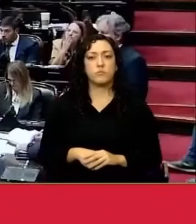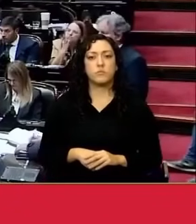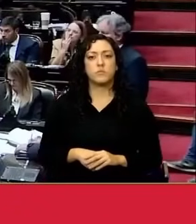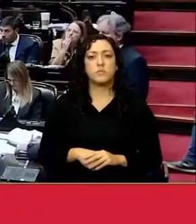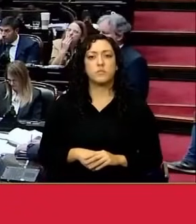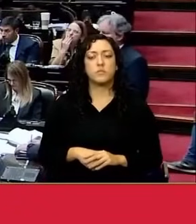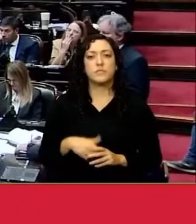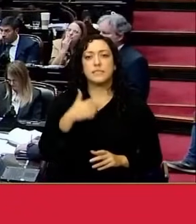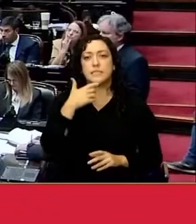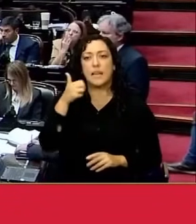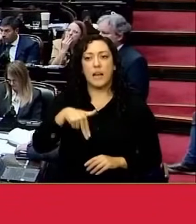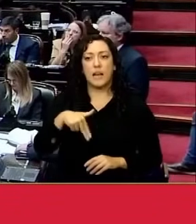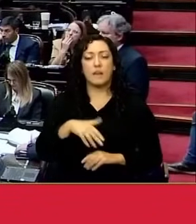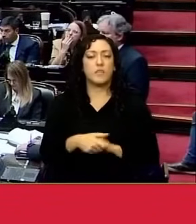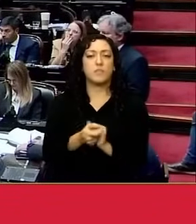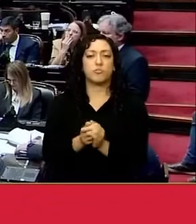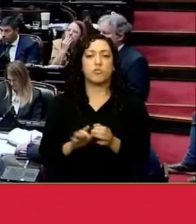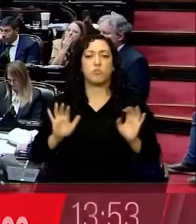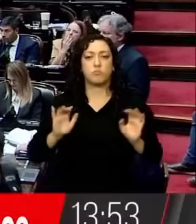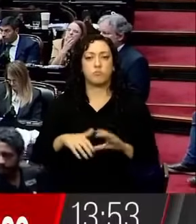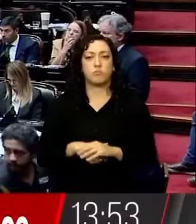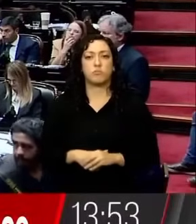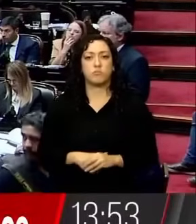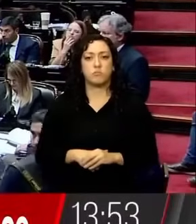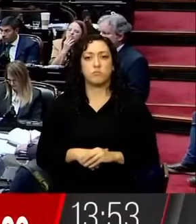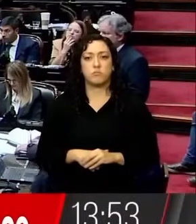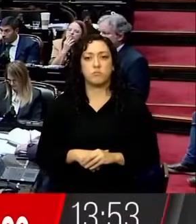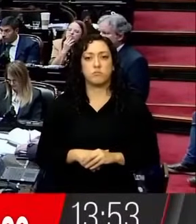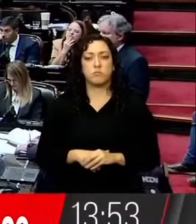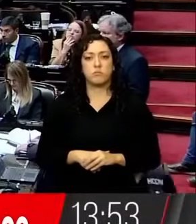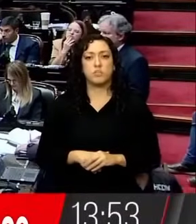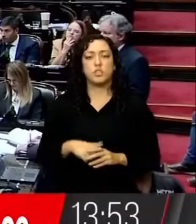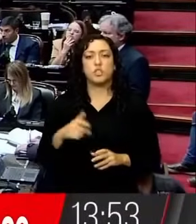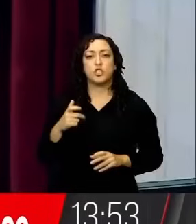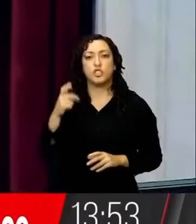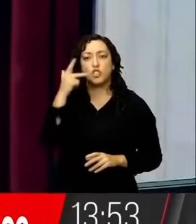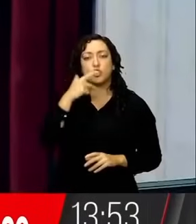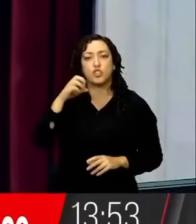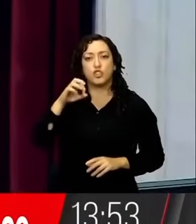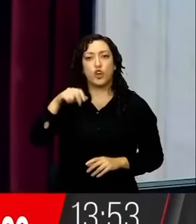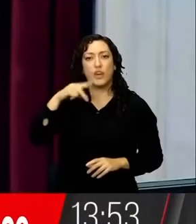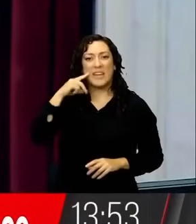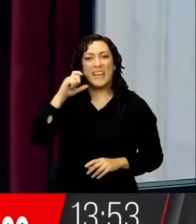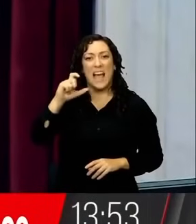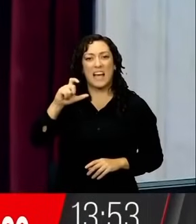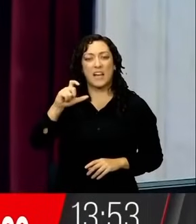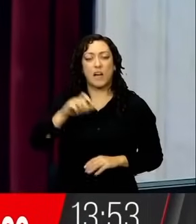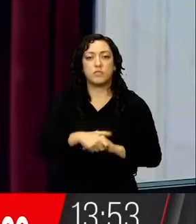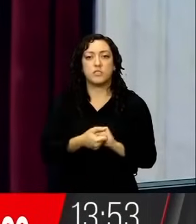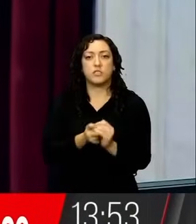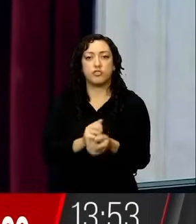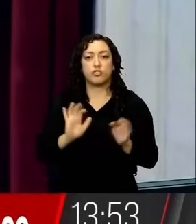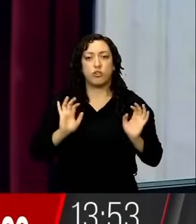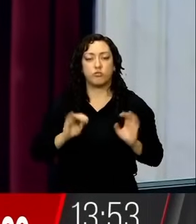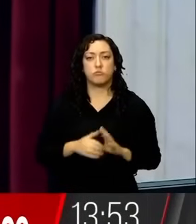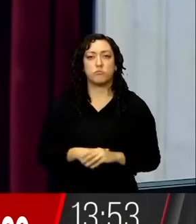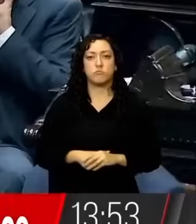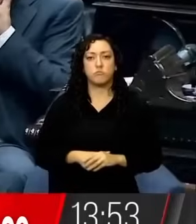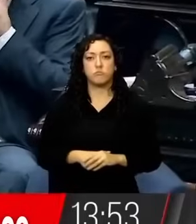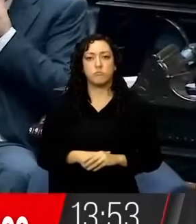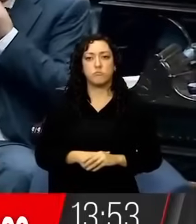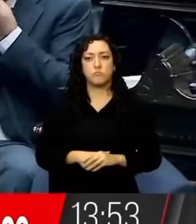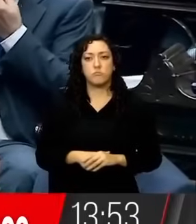Nancy San. Abstención. Abstención. Choniak. Abstención.